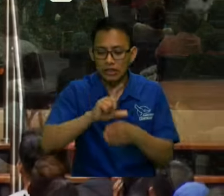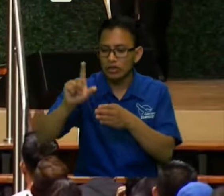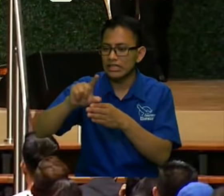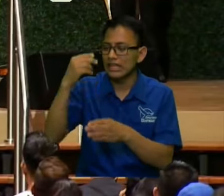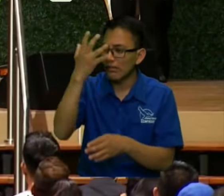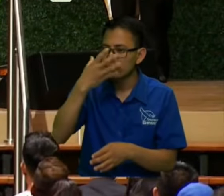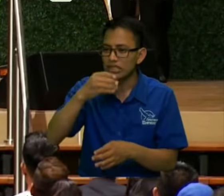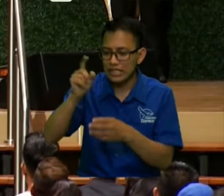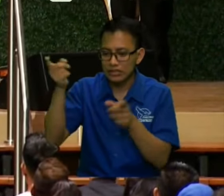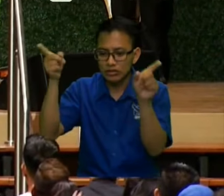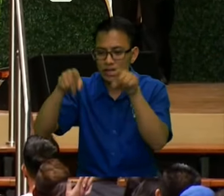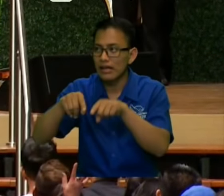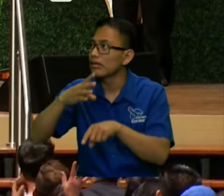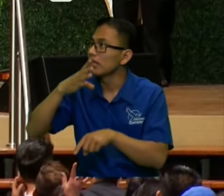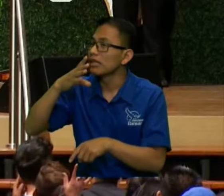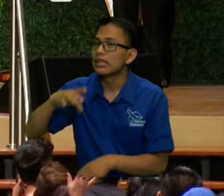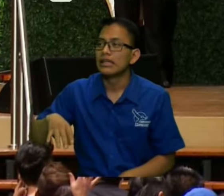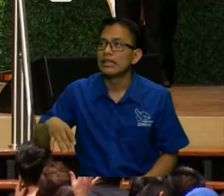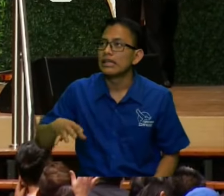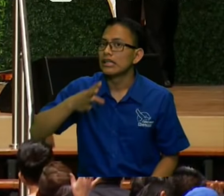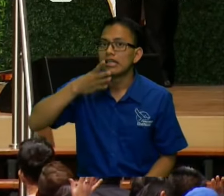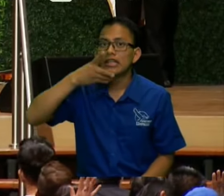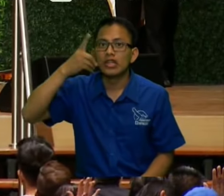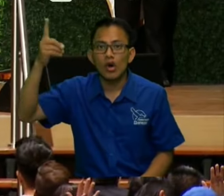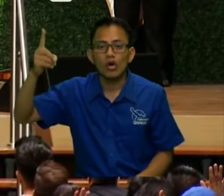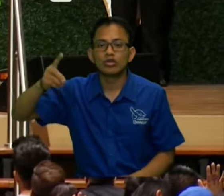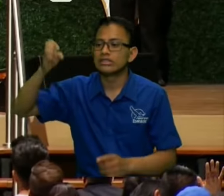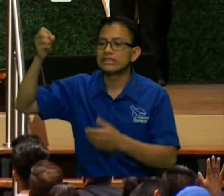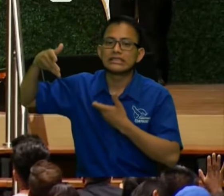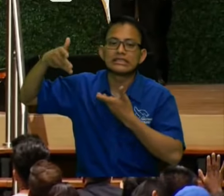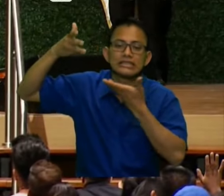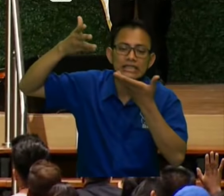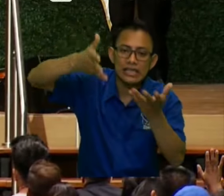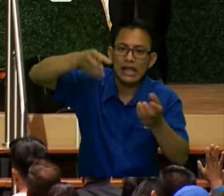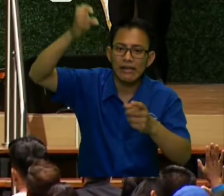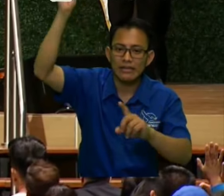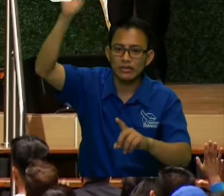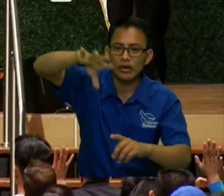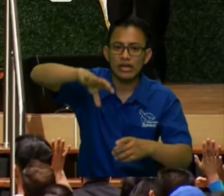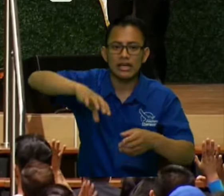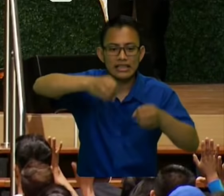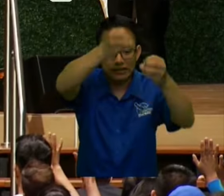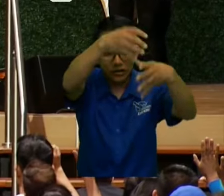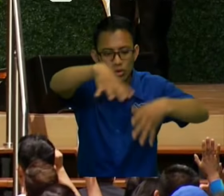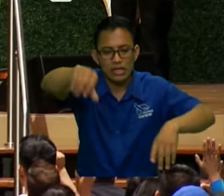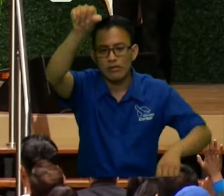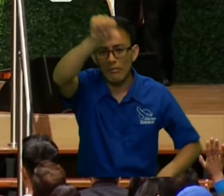Dios lanzó sobre ti una grandísima bendición que rompe las maldiciones.